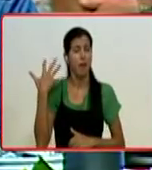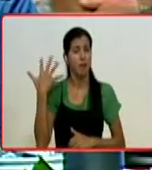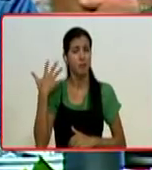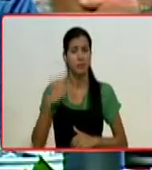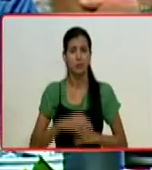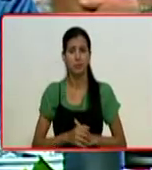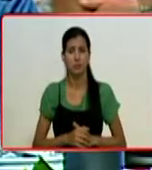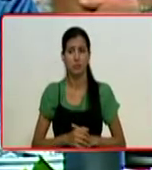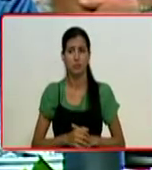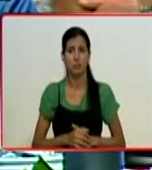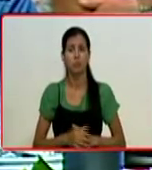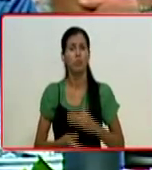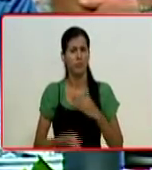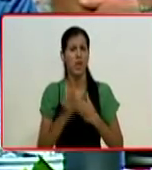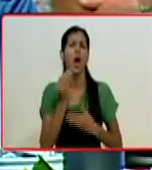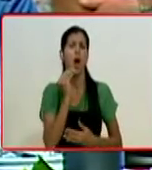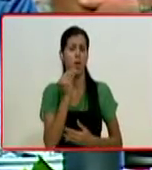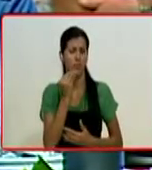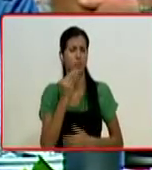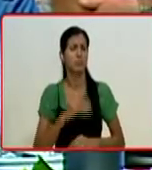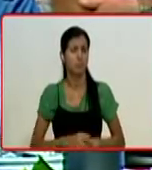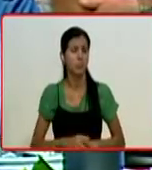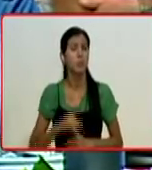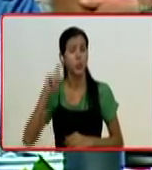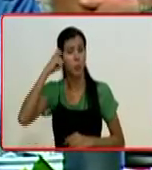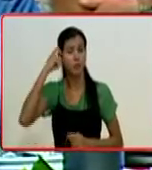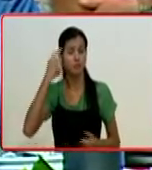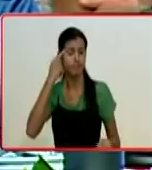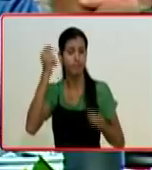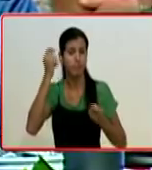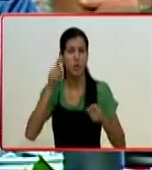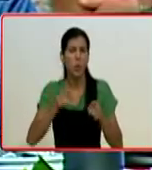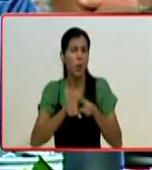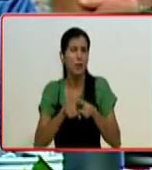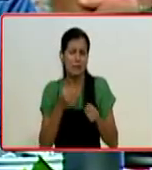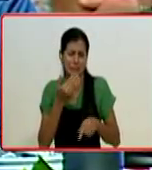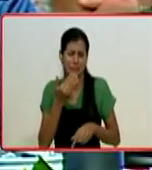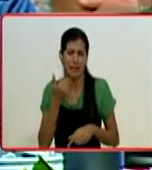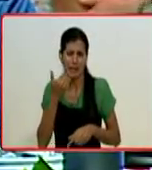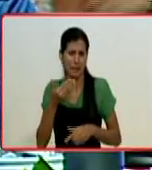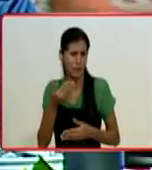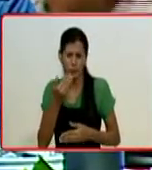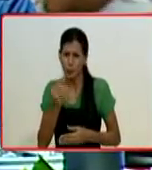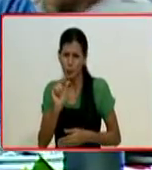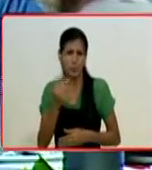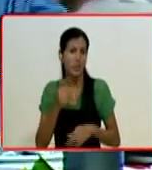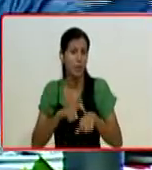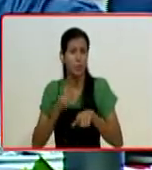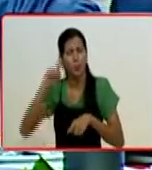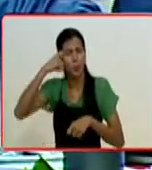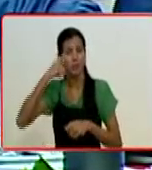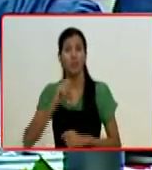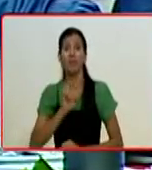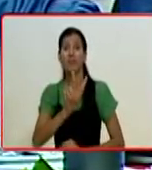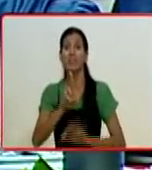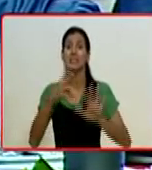Soy joven aún, pero lo recuerdo como si hubiera sido ayer. Y el 27 de febrero,